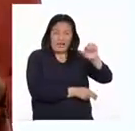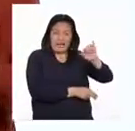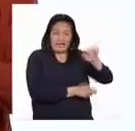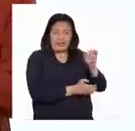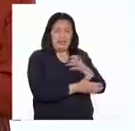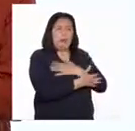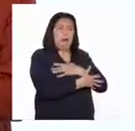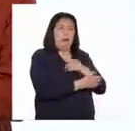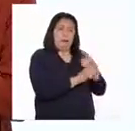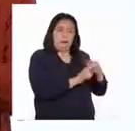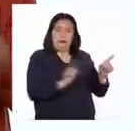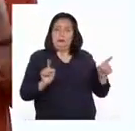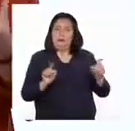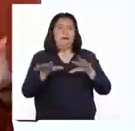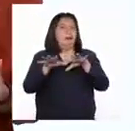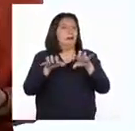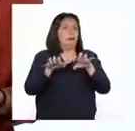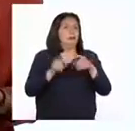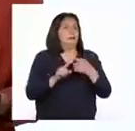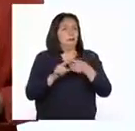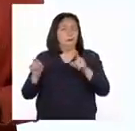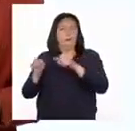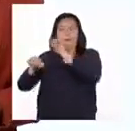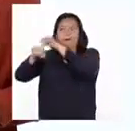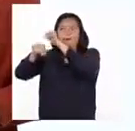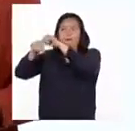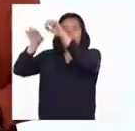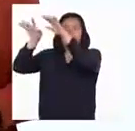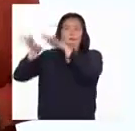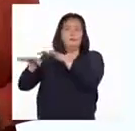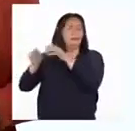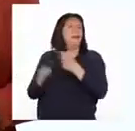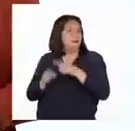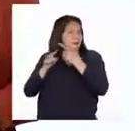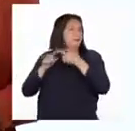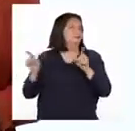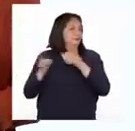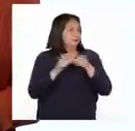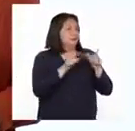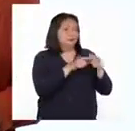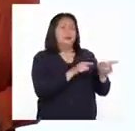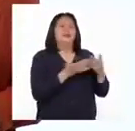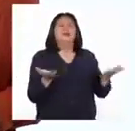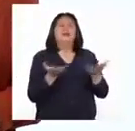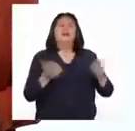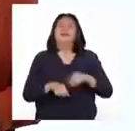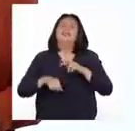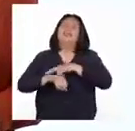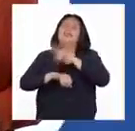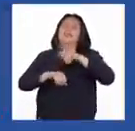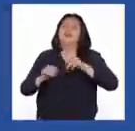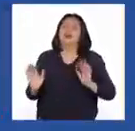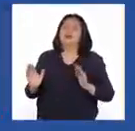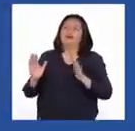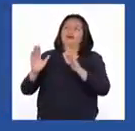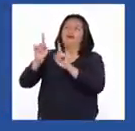se diferencia con las heladas y las nevadas, otro fenómeno que también ocurre en las regiones altas del